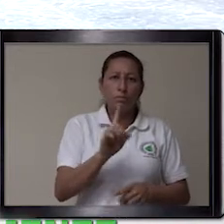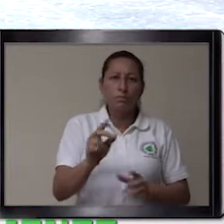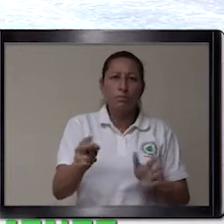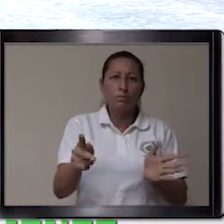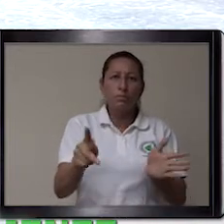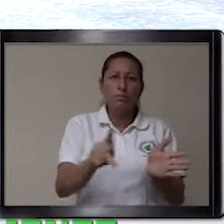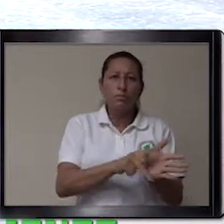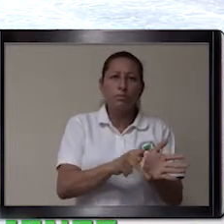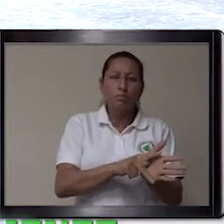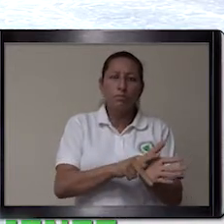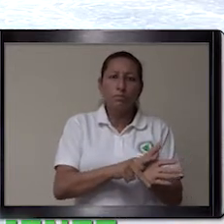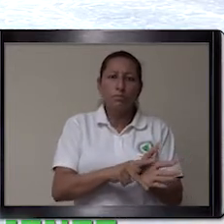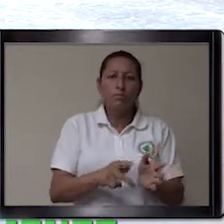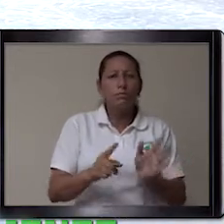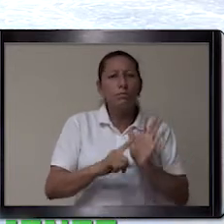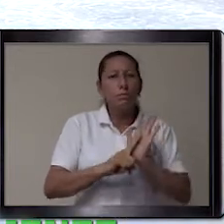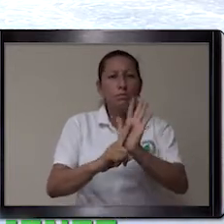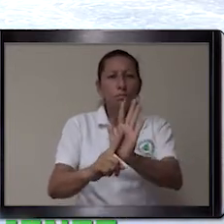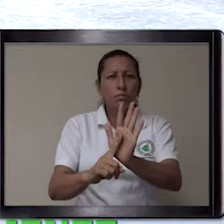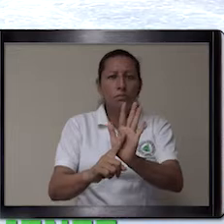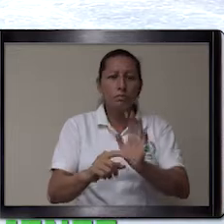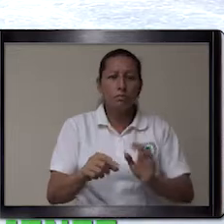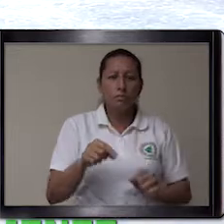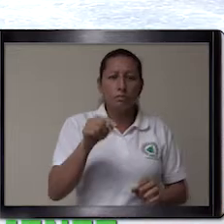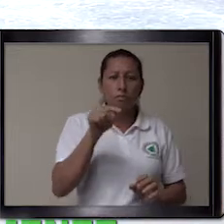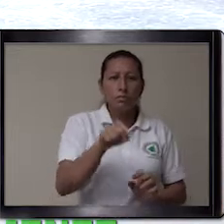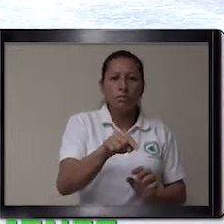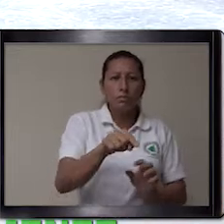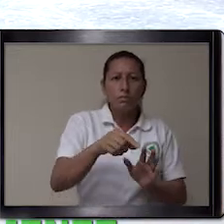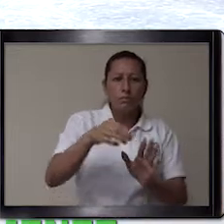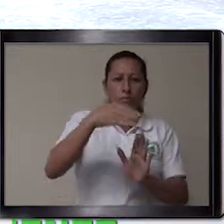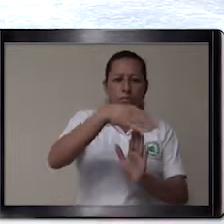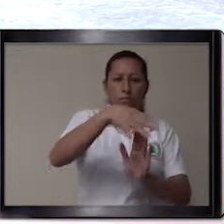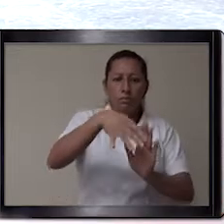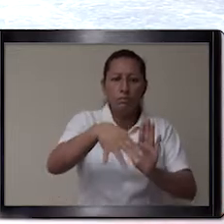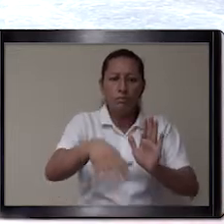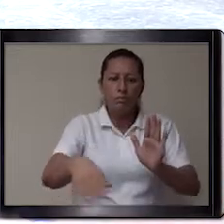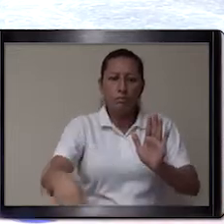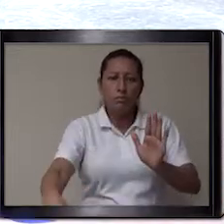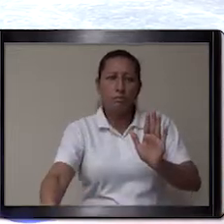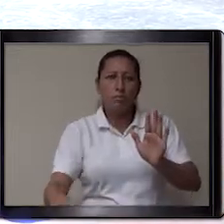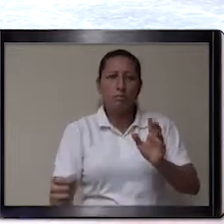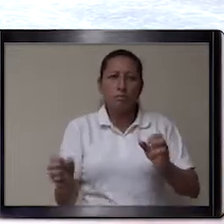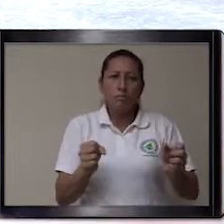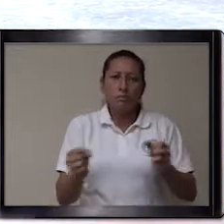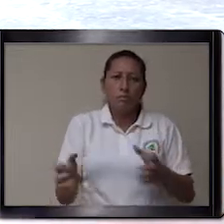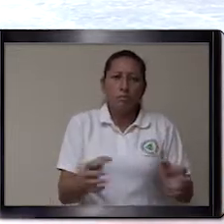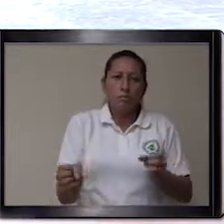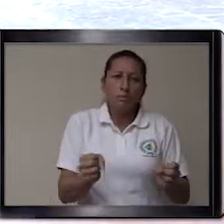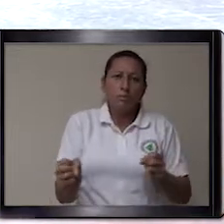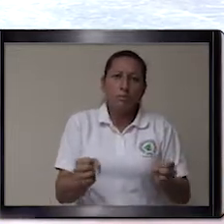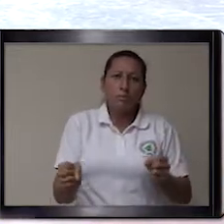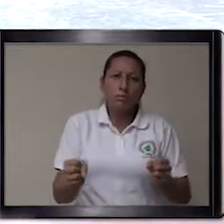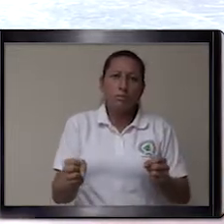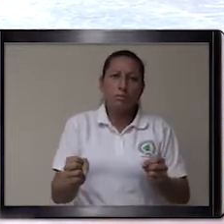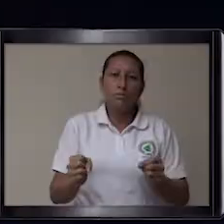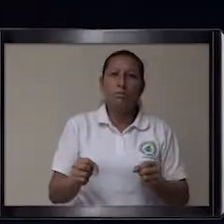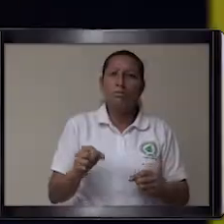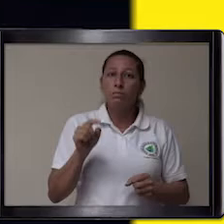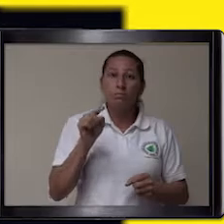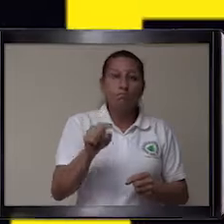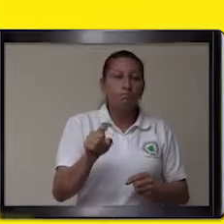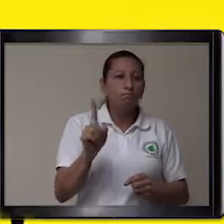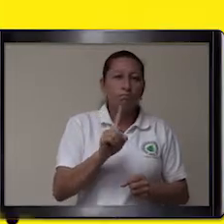las plazas donde uno puede, por ejemplo, en un deslave ellos siempre han buscado que uno tiene que buscarlo más